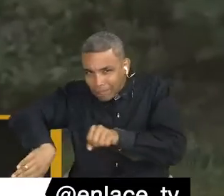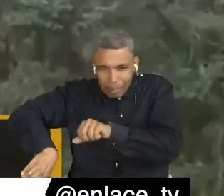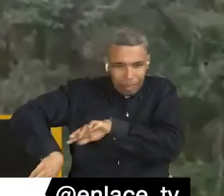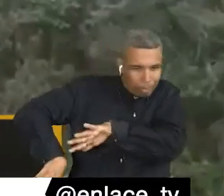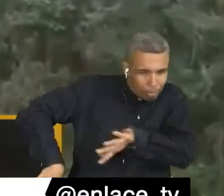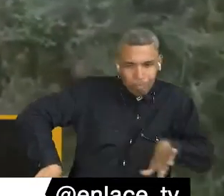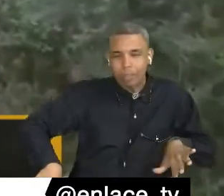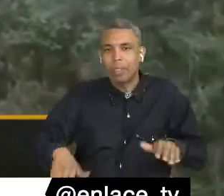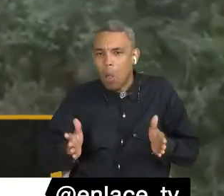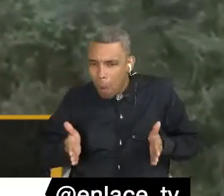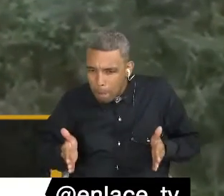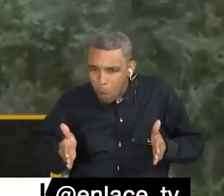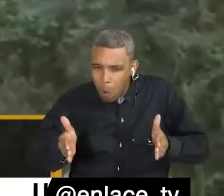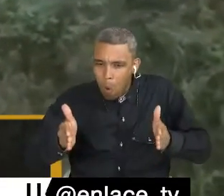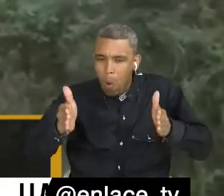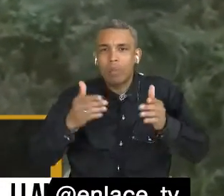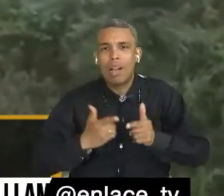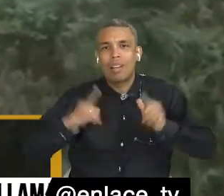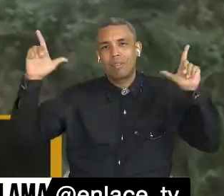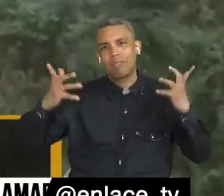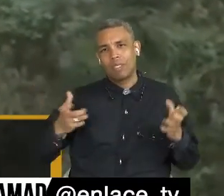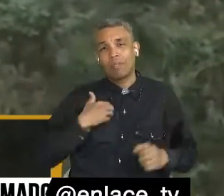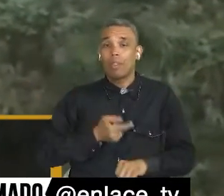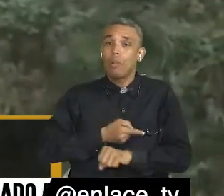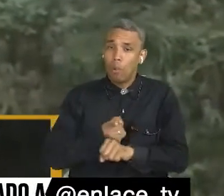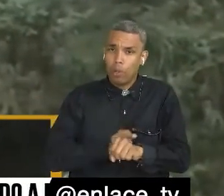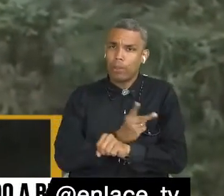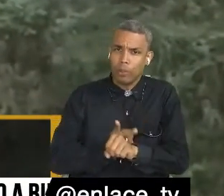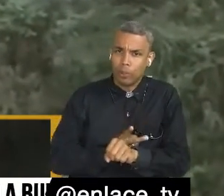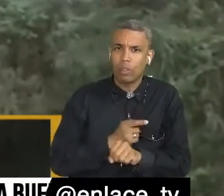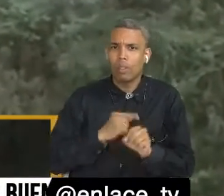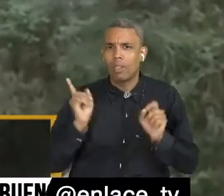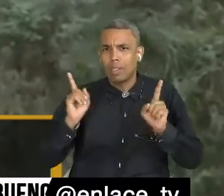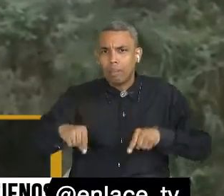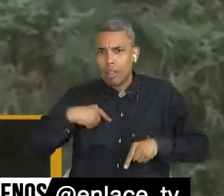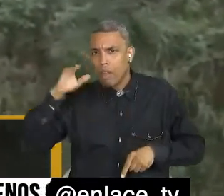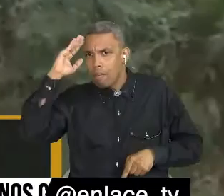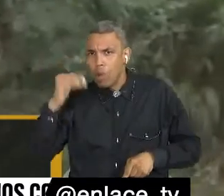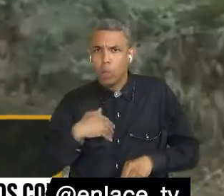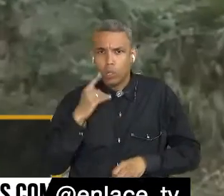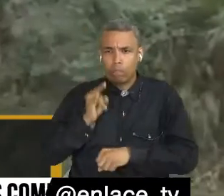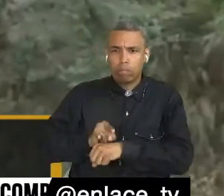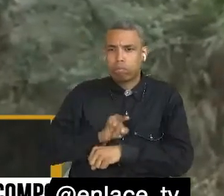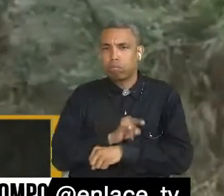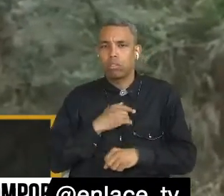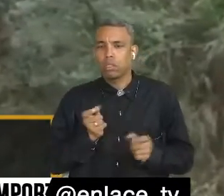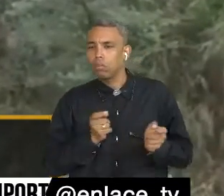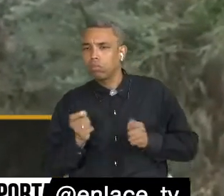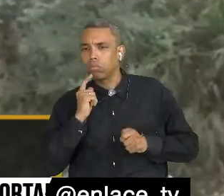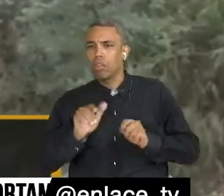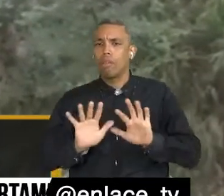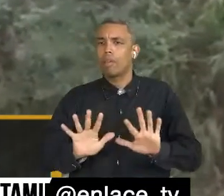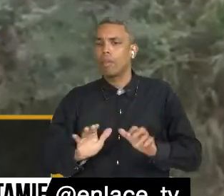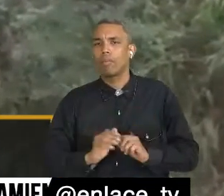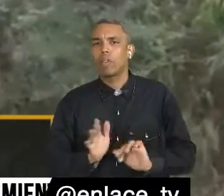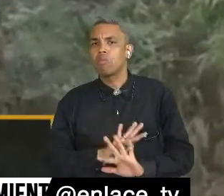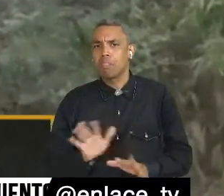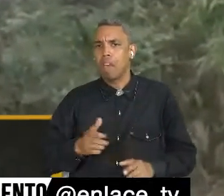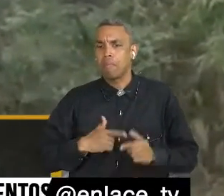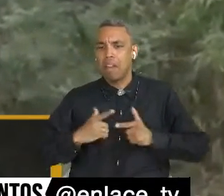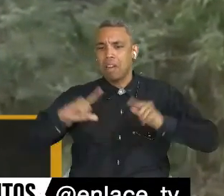este corredor vial. Asimismo, hombres de la policía trabajaron para controlar el tráfico de forma interrumpida. El paso por esta vía ya está